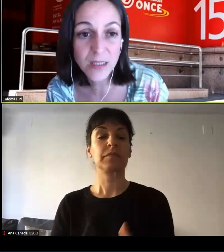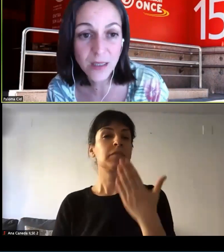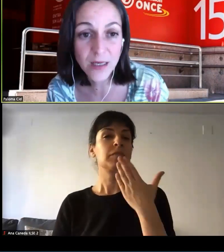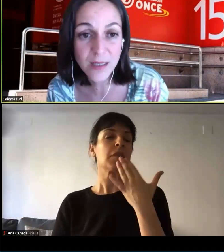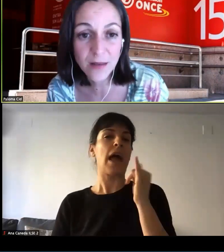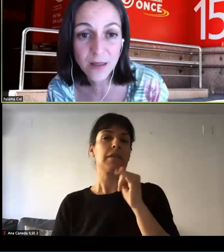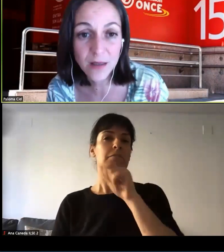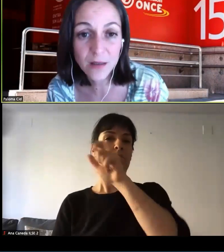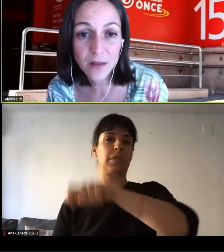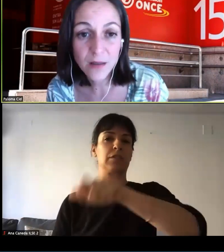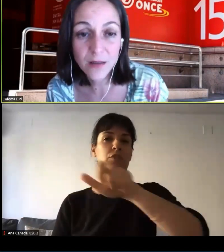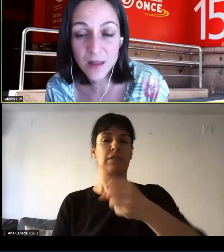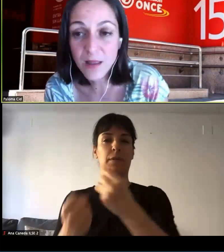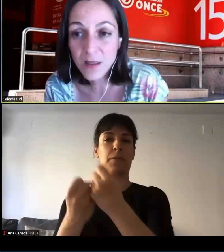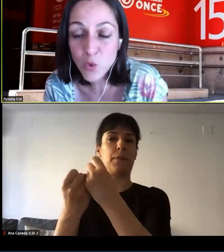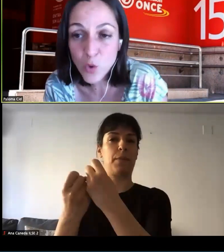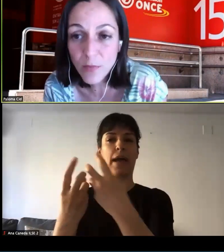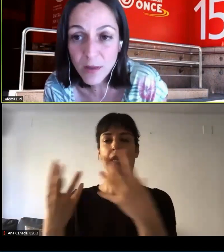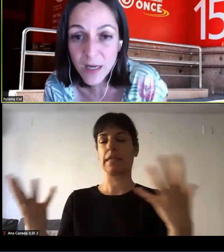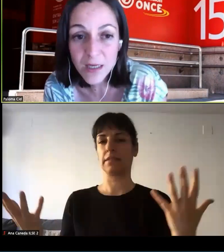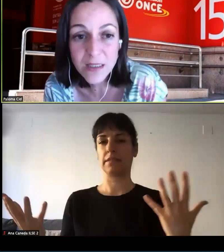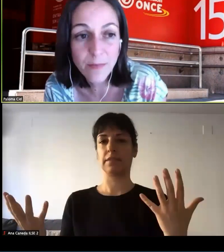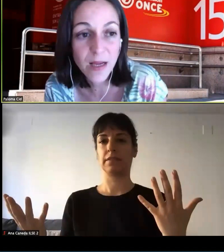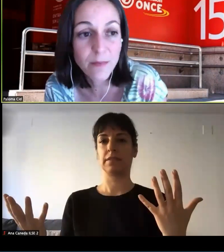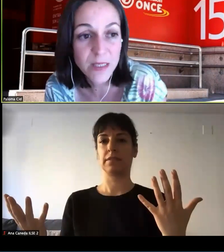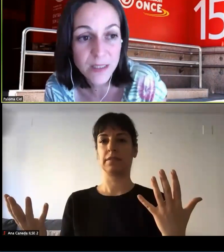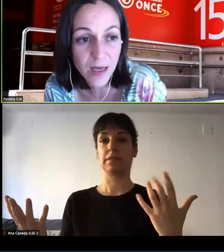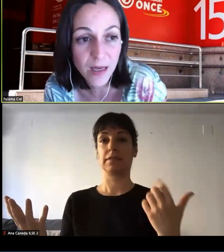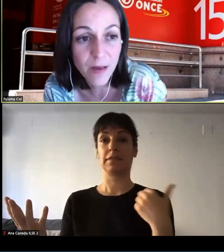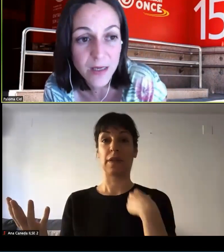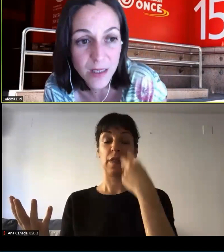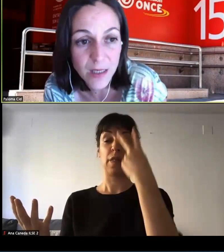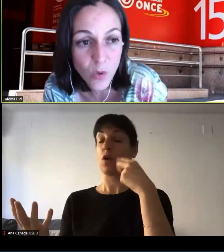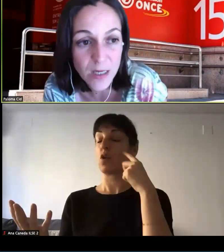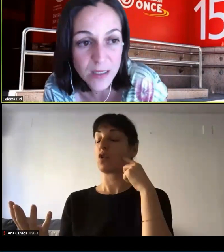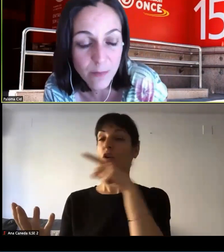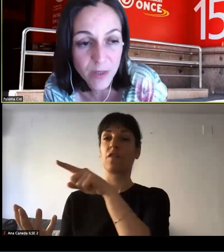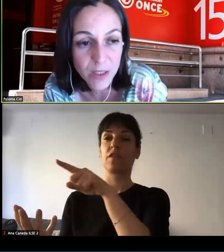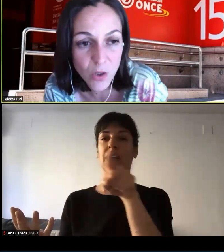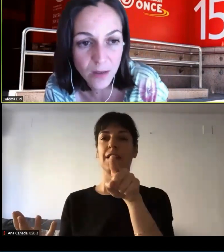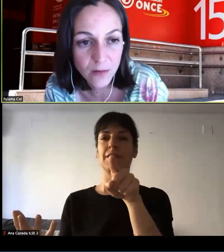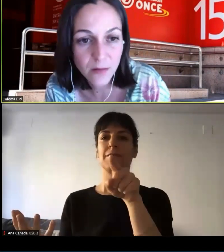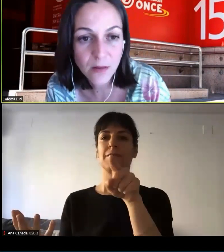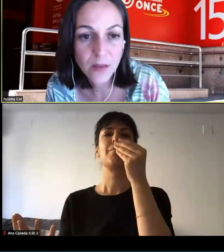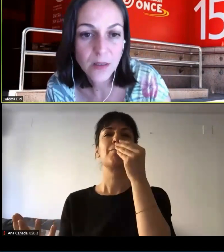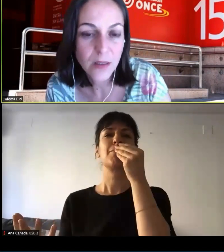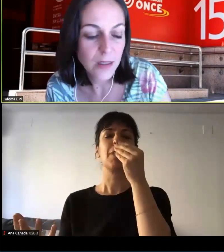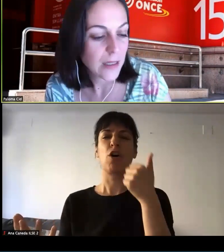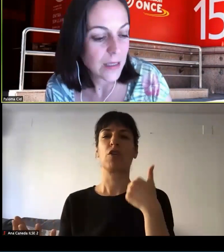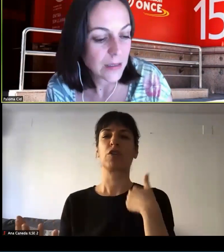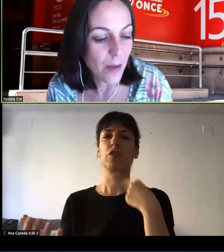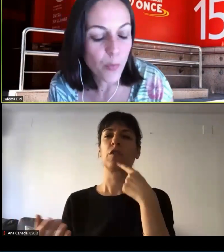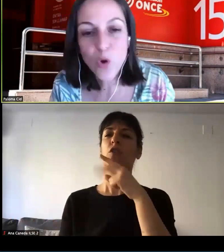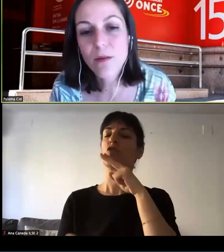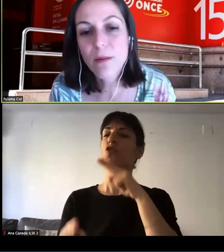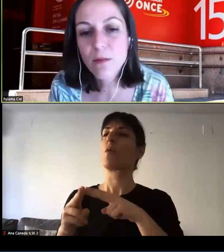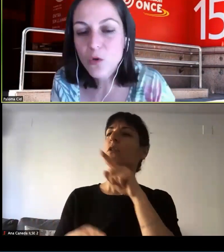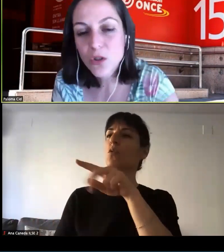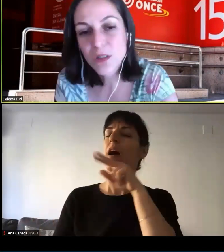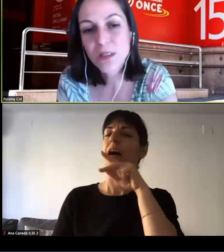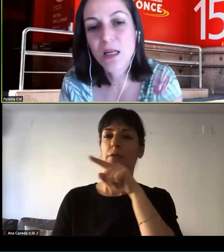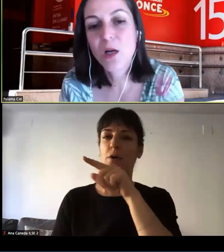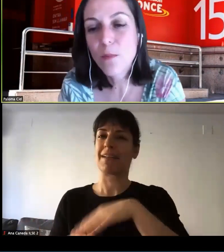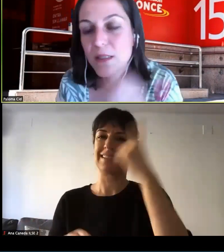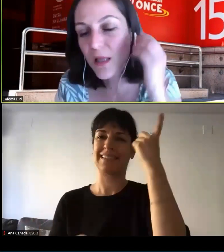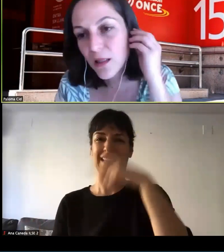es interesante decir su nombre para que sepa que el mensaje va dirigido a esa persona. Tampoco